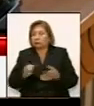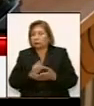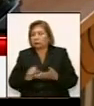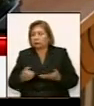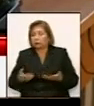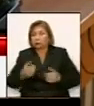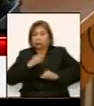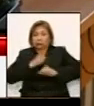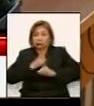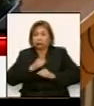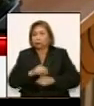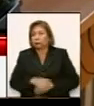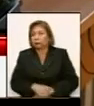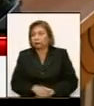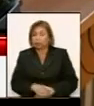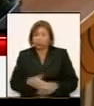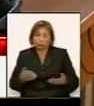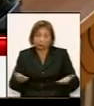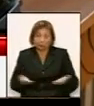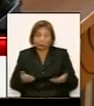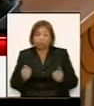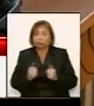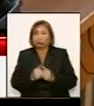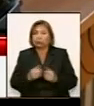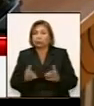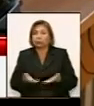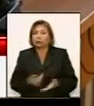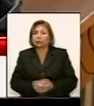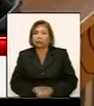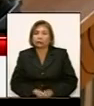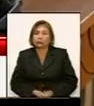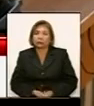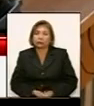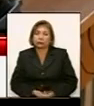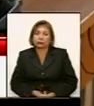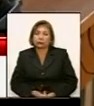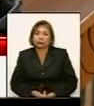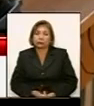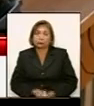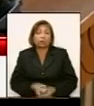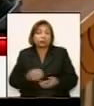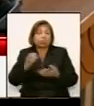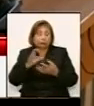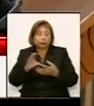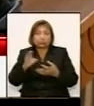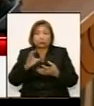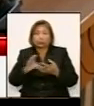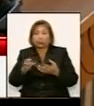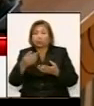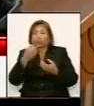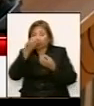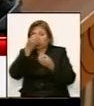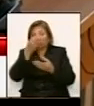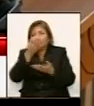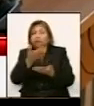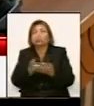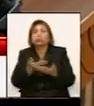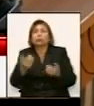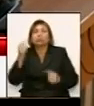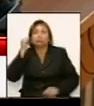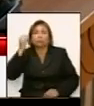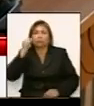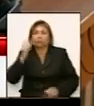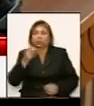para defendernos. Entonces en ese sentido el reto es un reto de capacitación, de dar información sobre cuáles son los